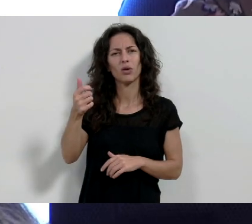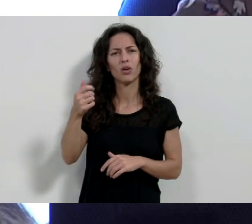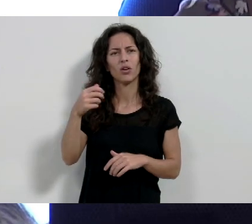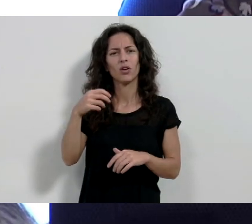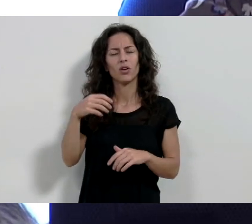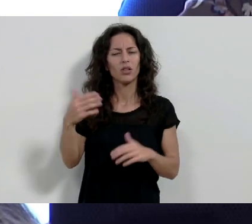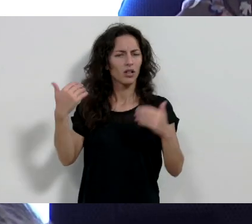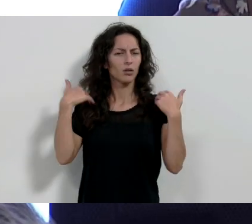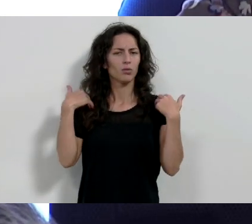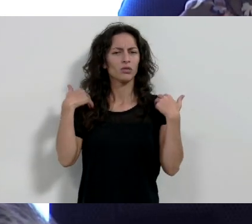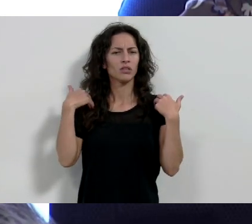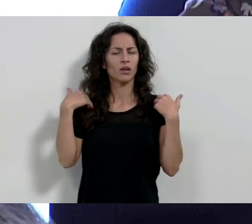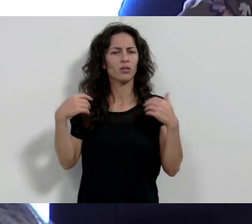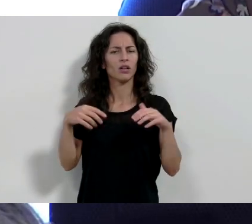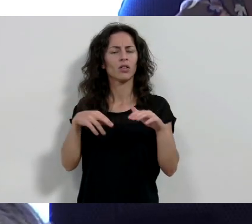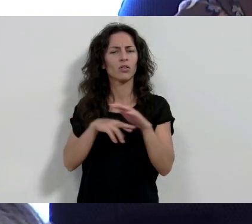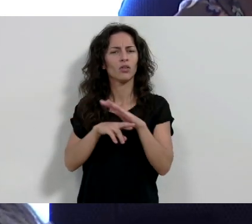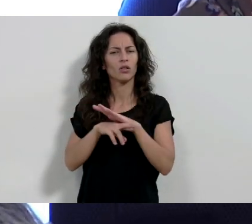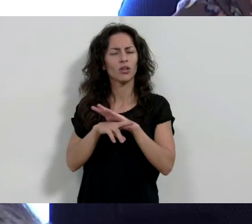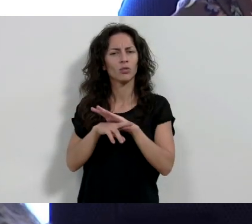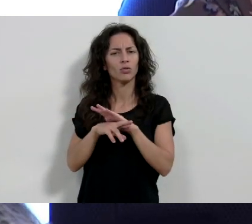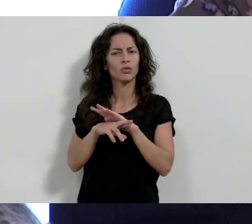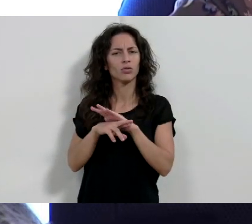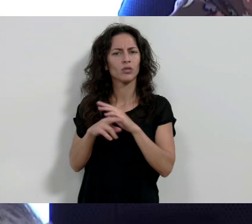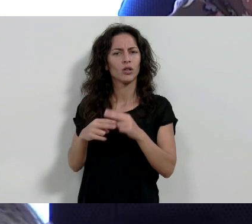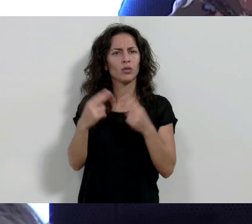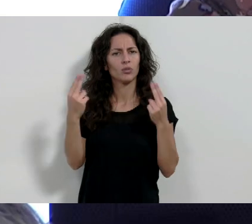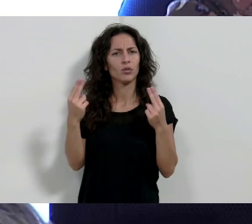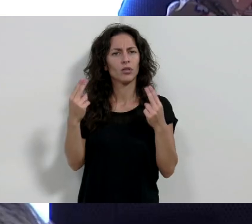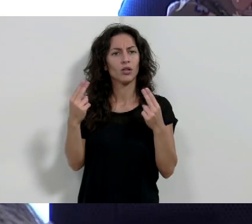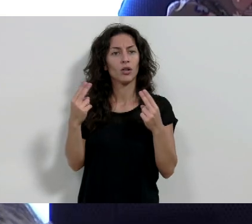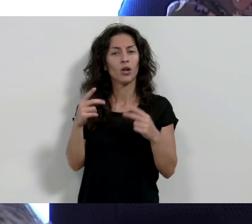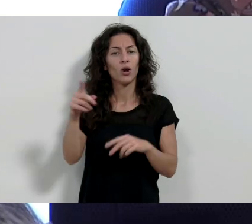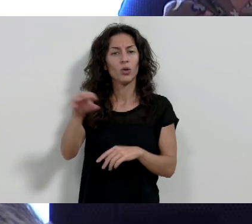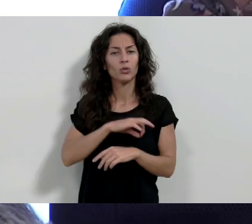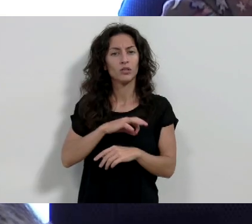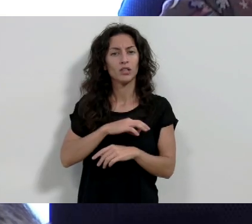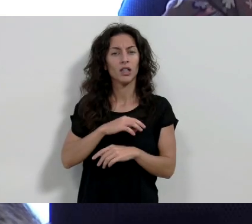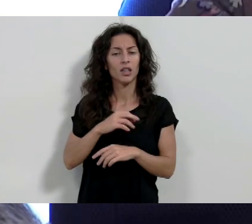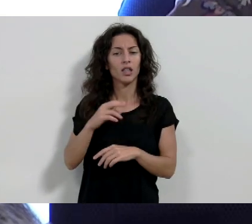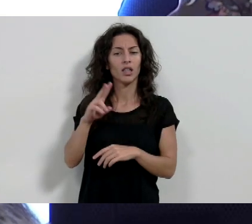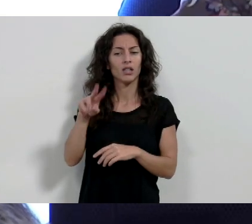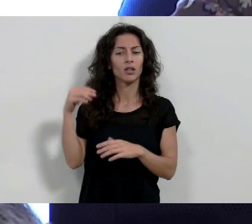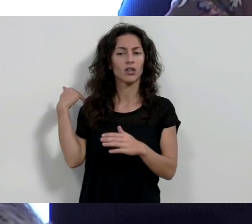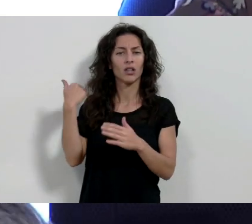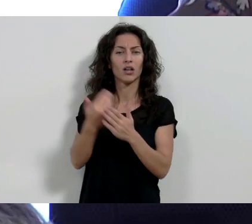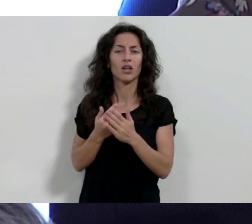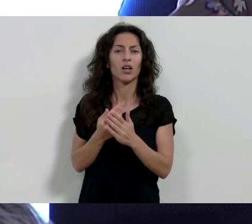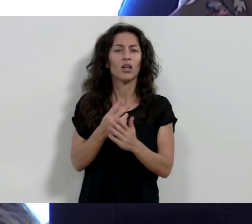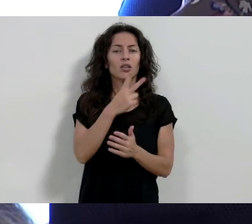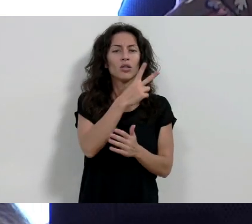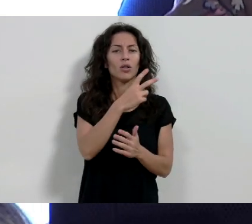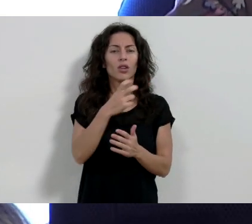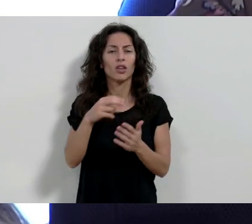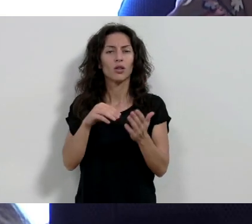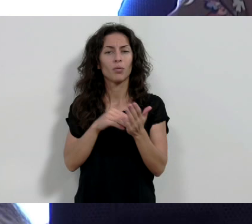digan ustedes que han perdido en cuestión de dos meses 800.000 euros en subvenciones, pues hombre, deberían ser un poco